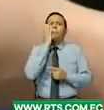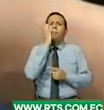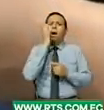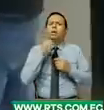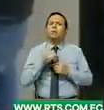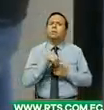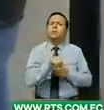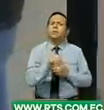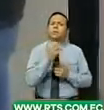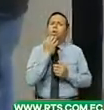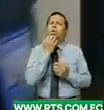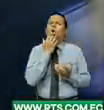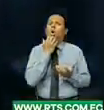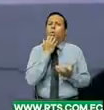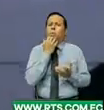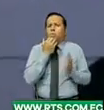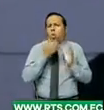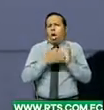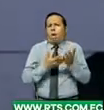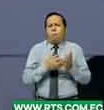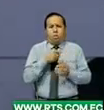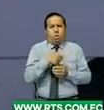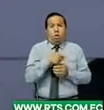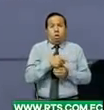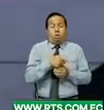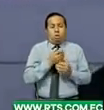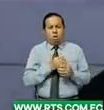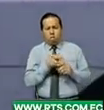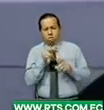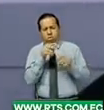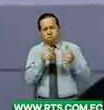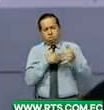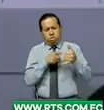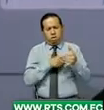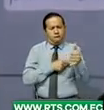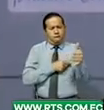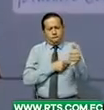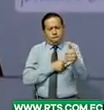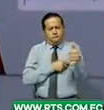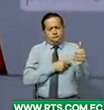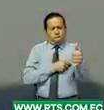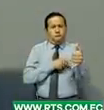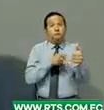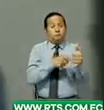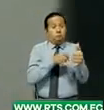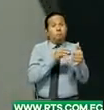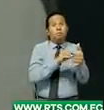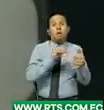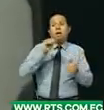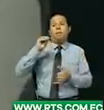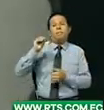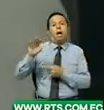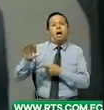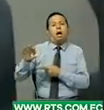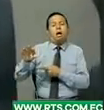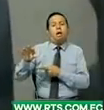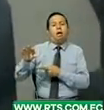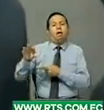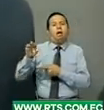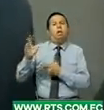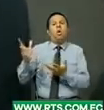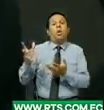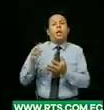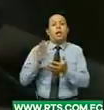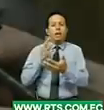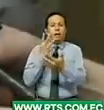hija. Grababa los hechos y ese material continuaba llegando a manos del sospechoso, a pesar de encontrarse en